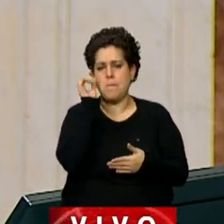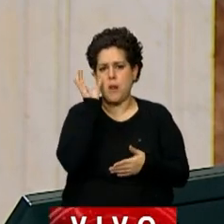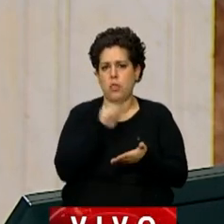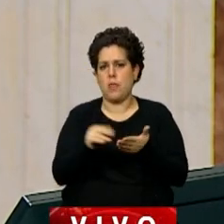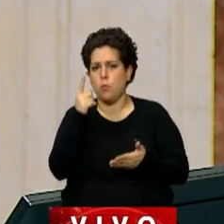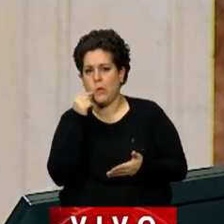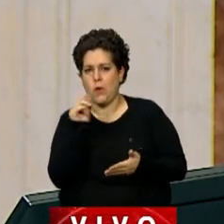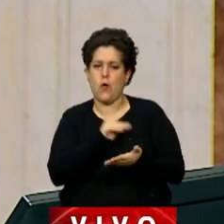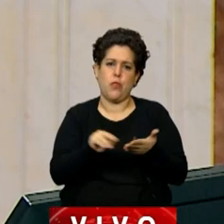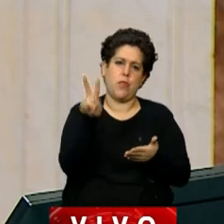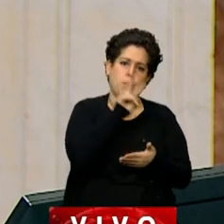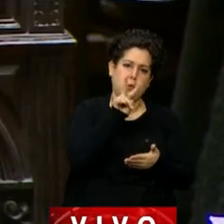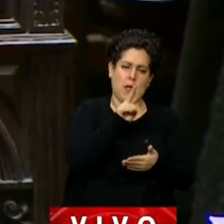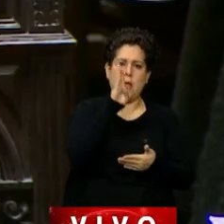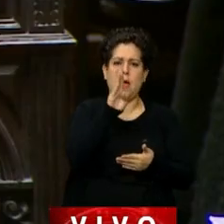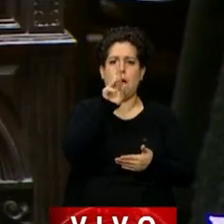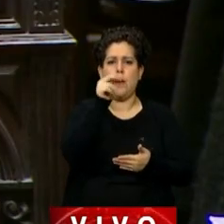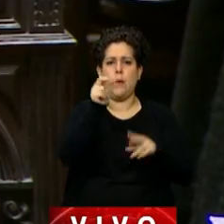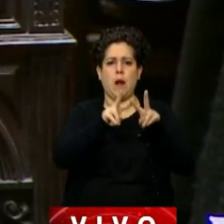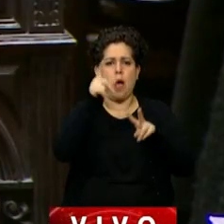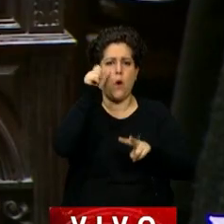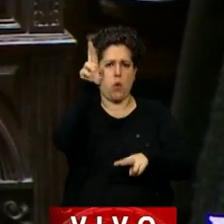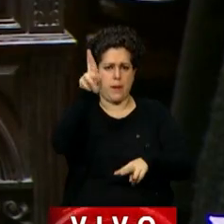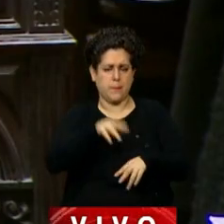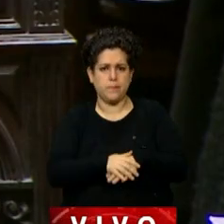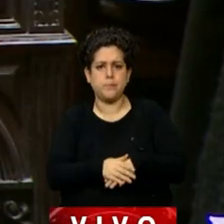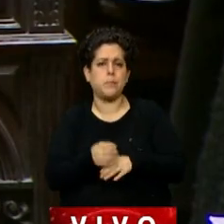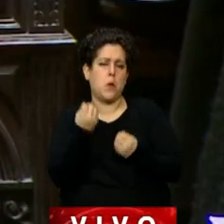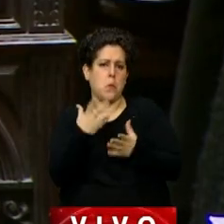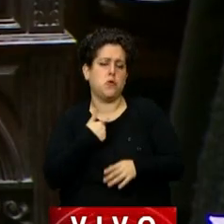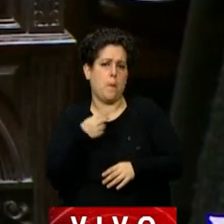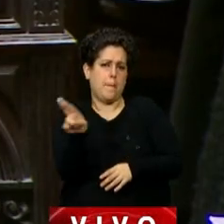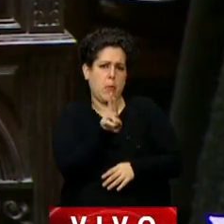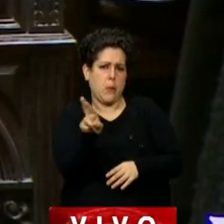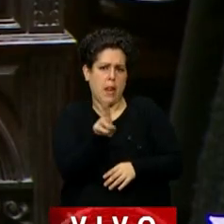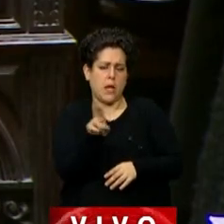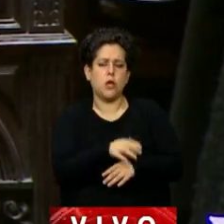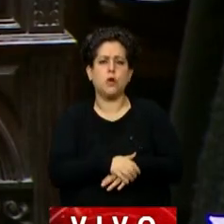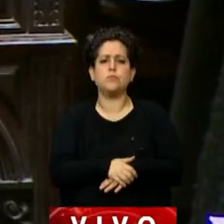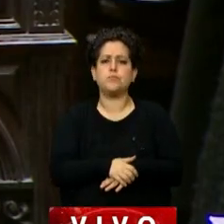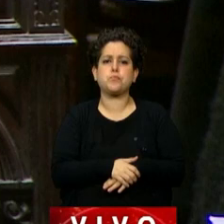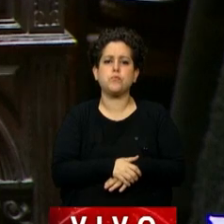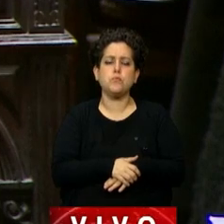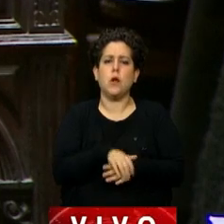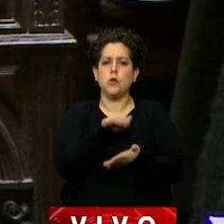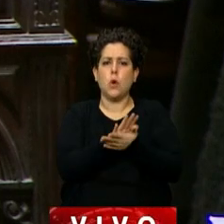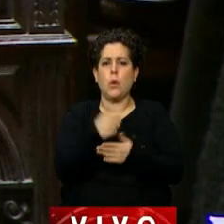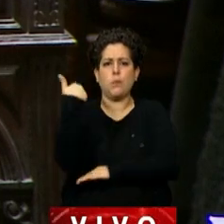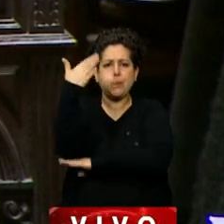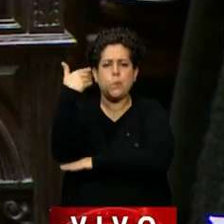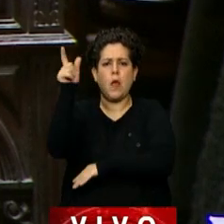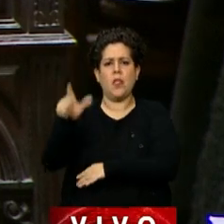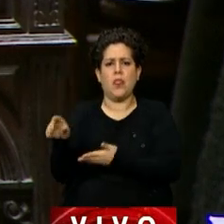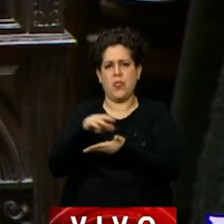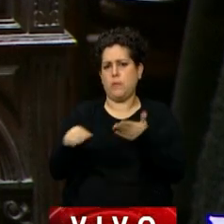la diputada Mara Brauer. Gracias, señor presidente. Voy a hacer una cuestión de privilegio en función de los dichos de un